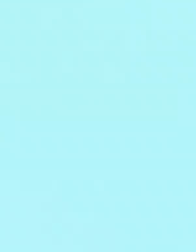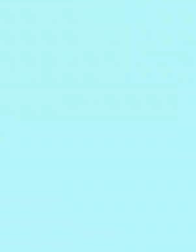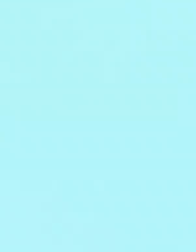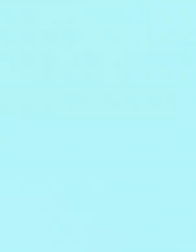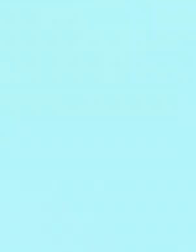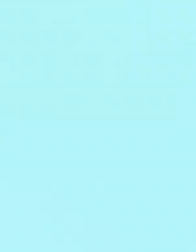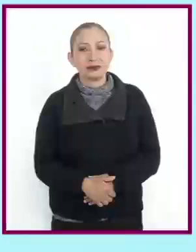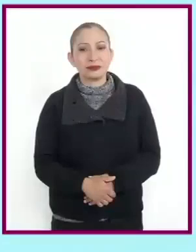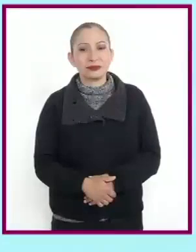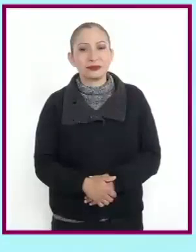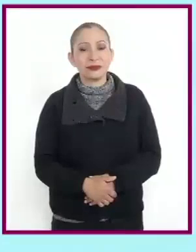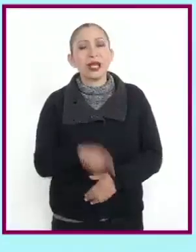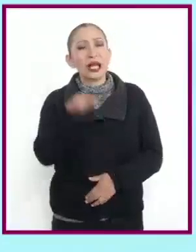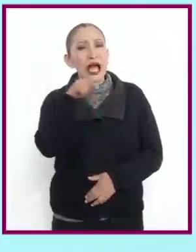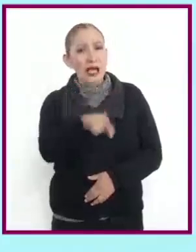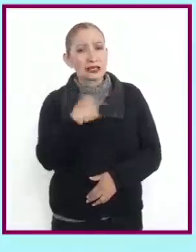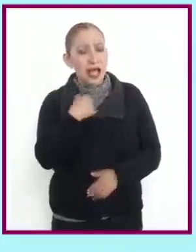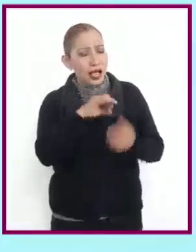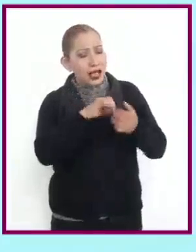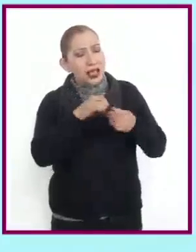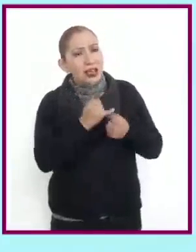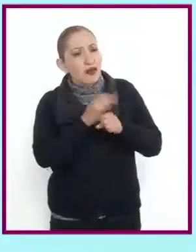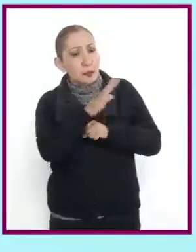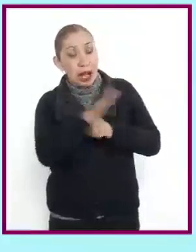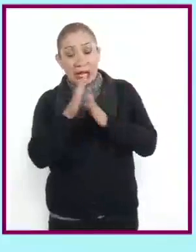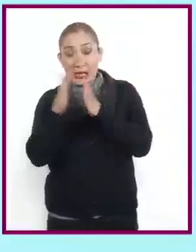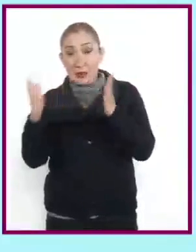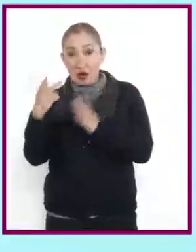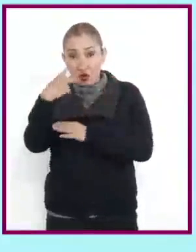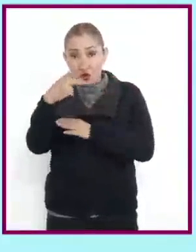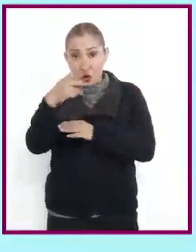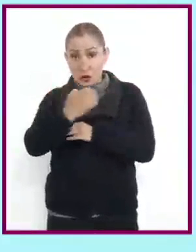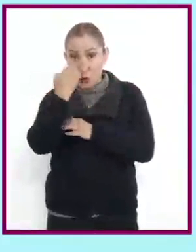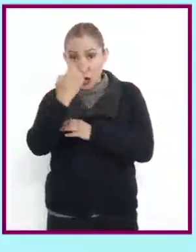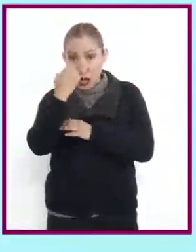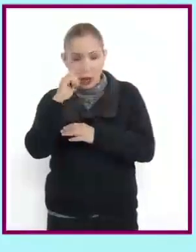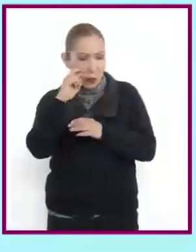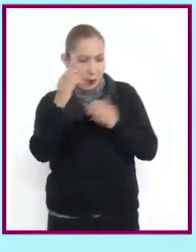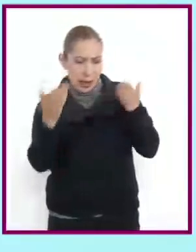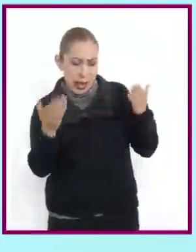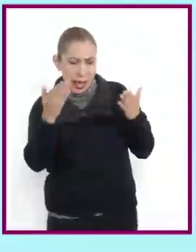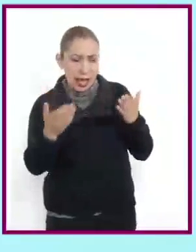siguientes actividades en la carpeta de experiencias y compartan en familia.